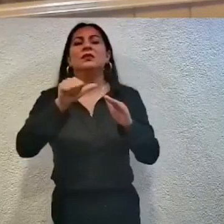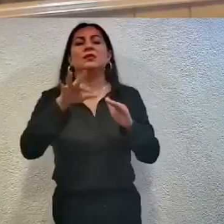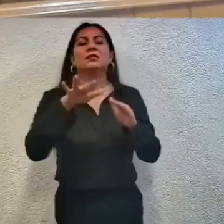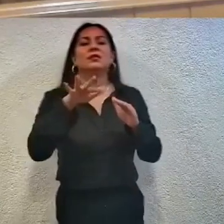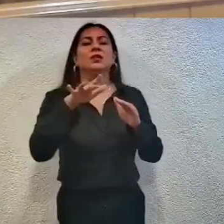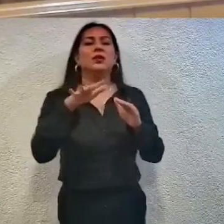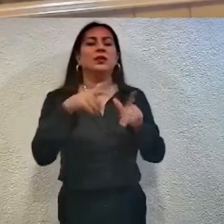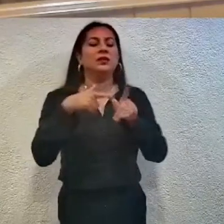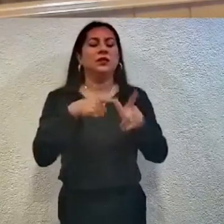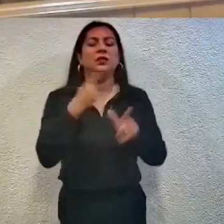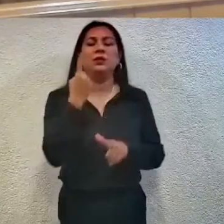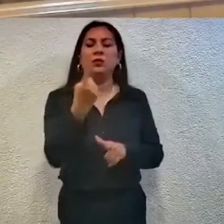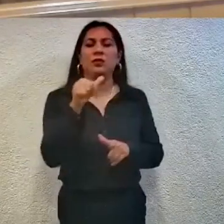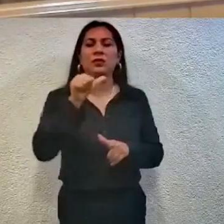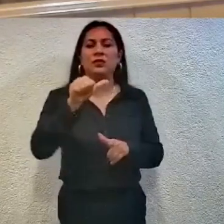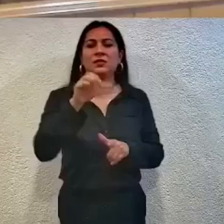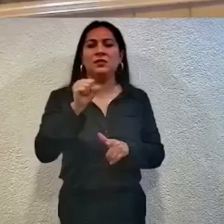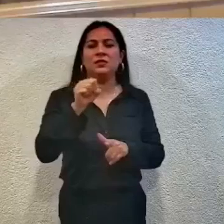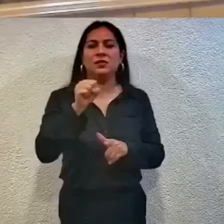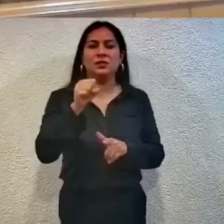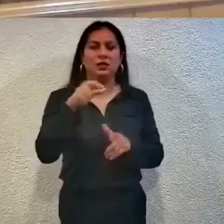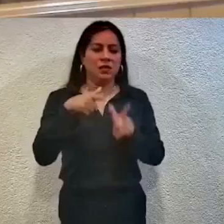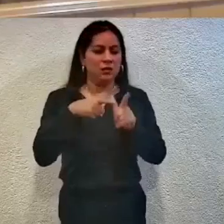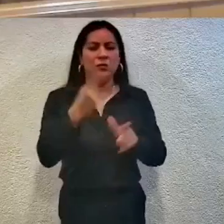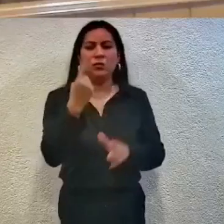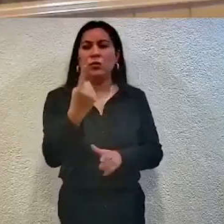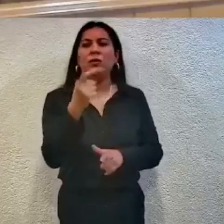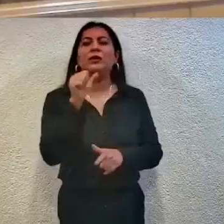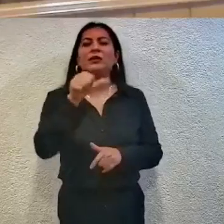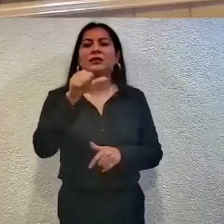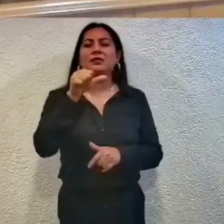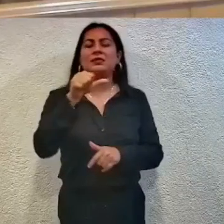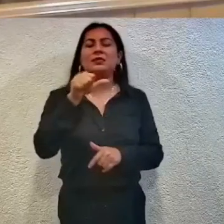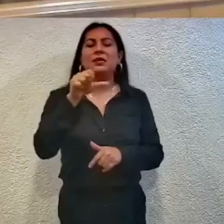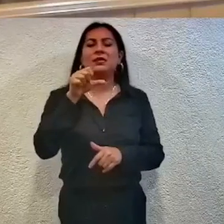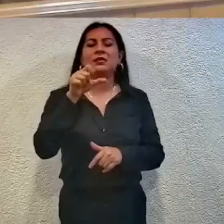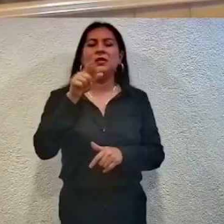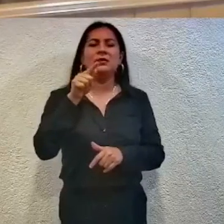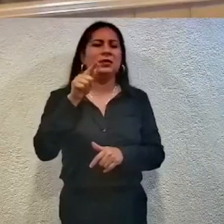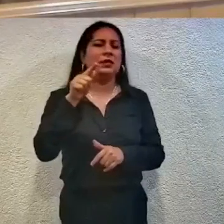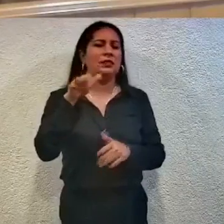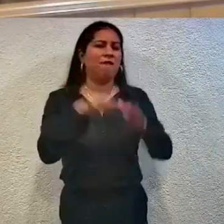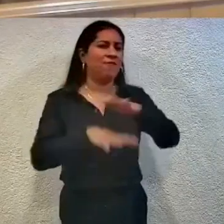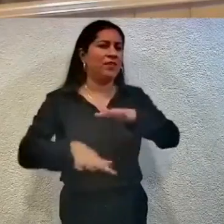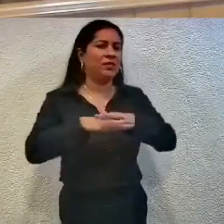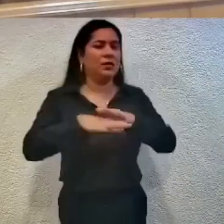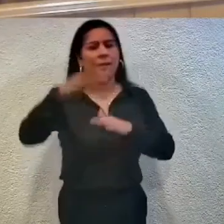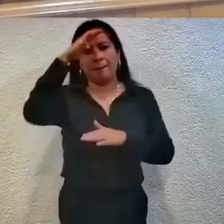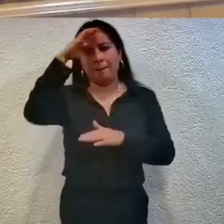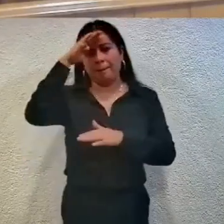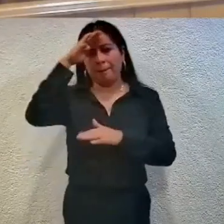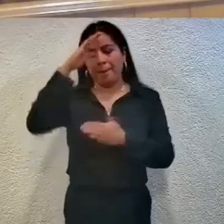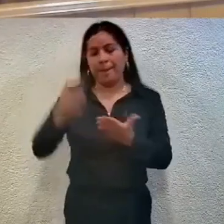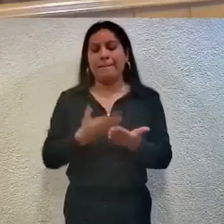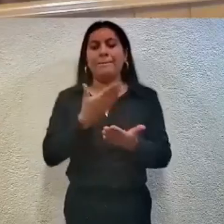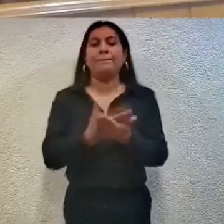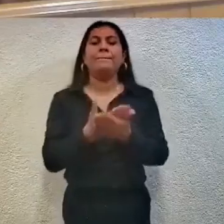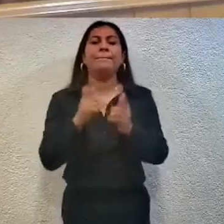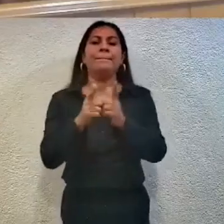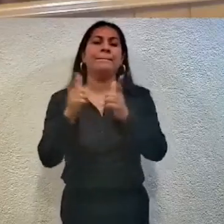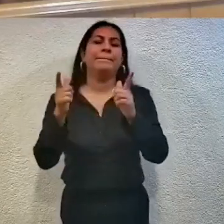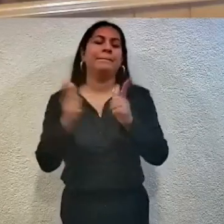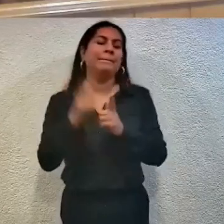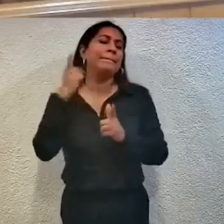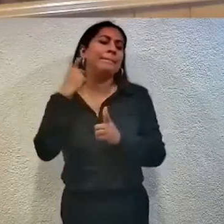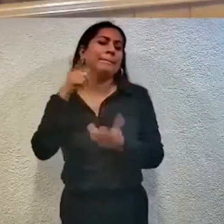1655 contigua 1, 1660 contigua 1 y 1670 básica, se considera que el planteamiento del Partido Verde